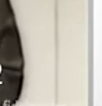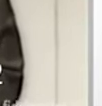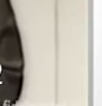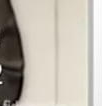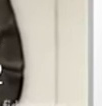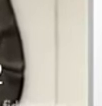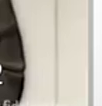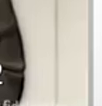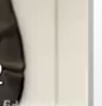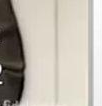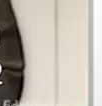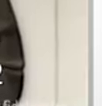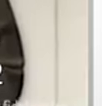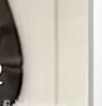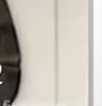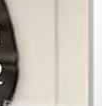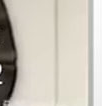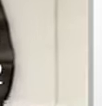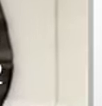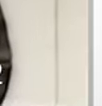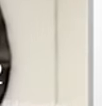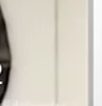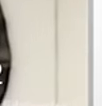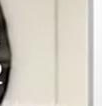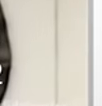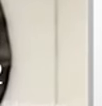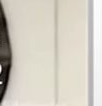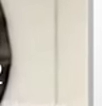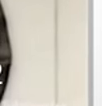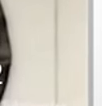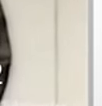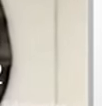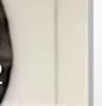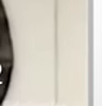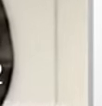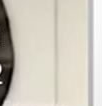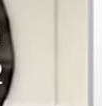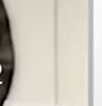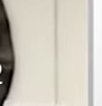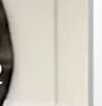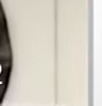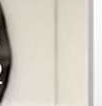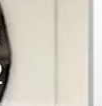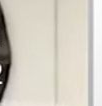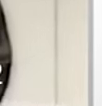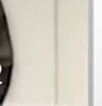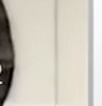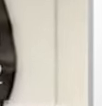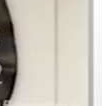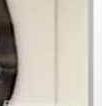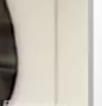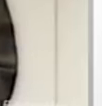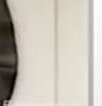que arruinan el medio ambiente. Hágase más racional la vida